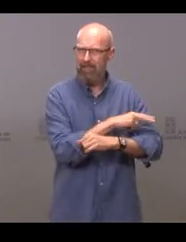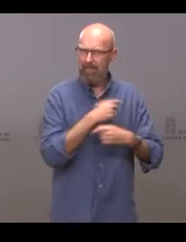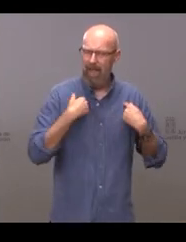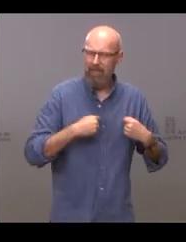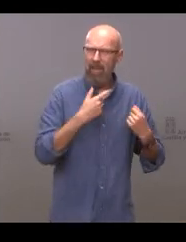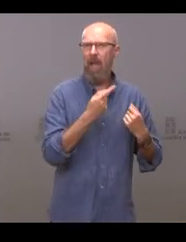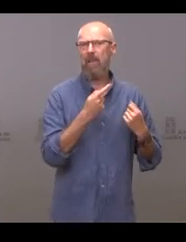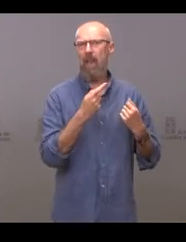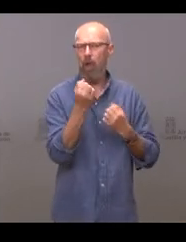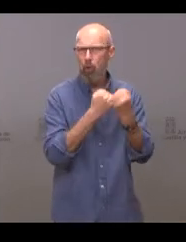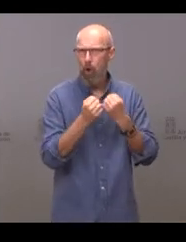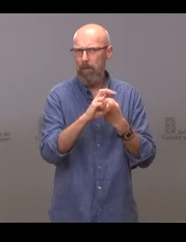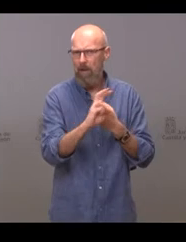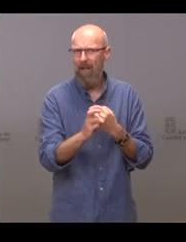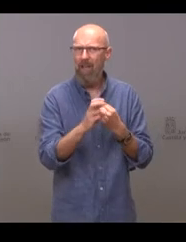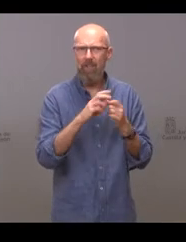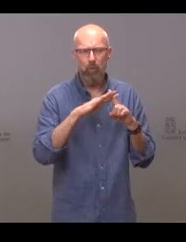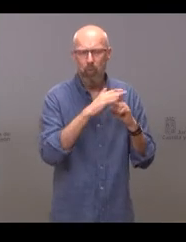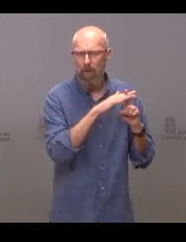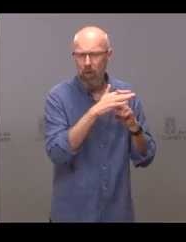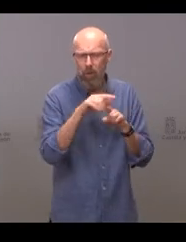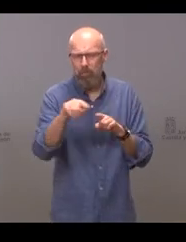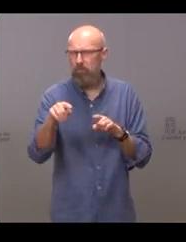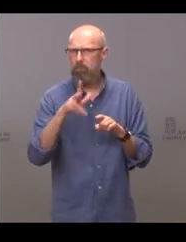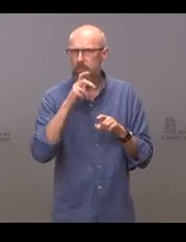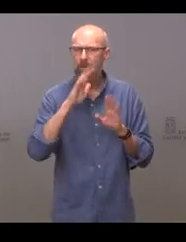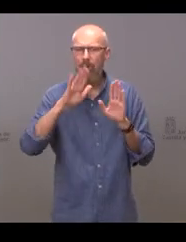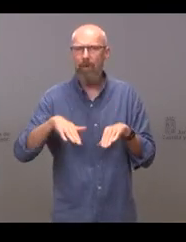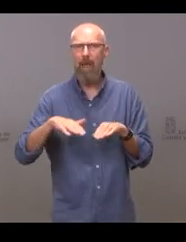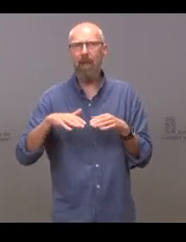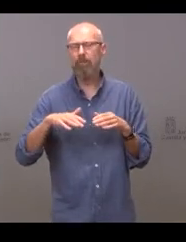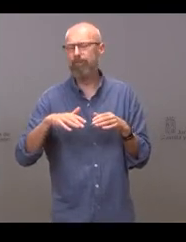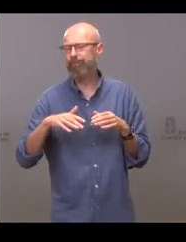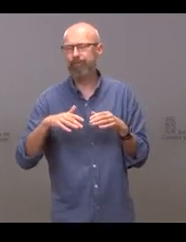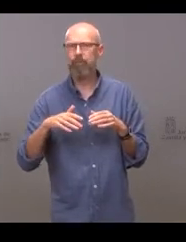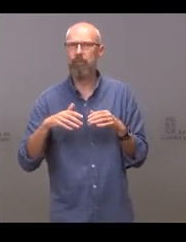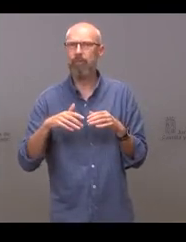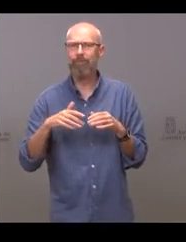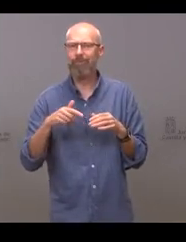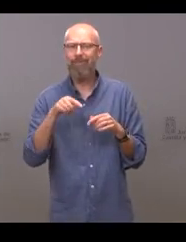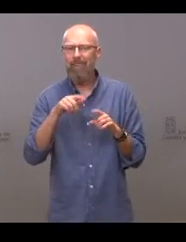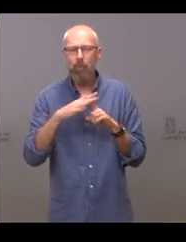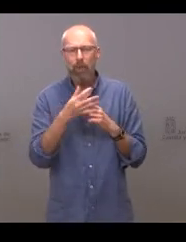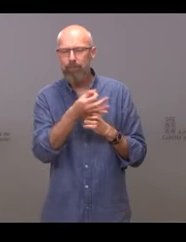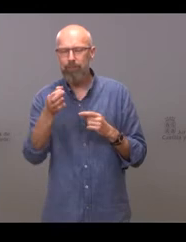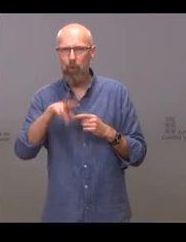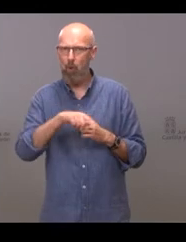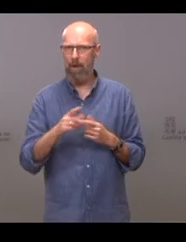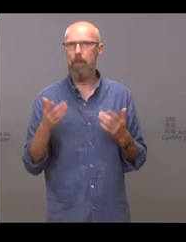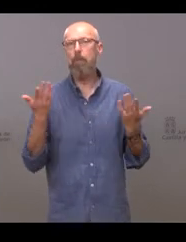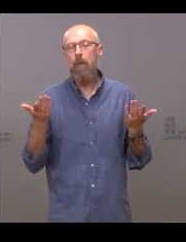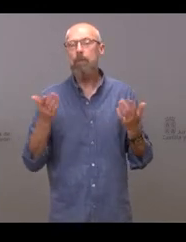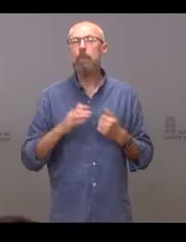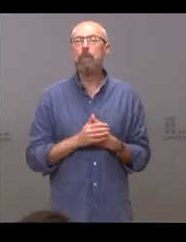un cúmulo de circunstancias nos lleven a situaciones que muchas veces no eran no eran las deseadas y yo creo que por ninguno por ninguno de nosotros y en ese sentido